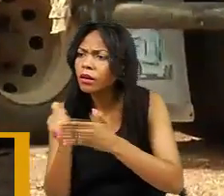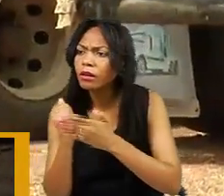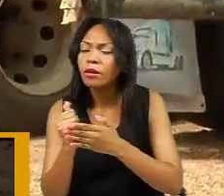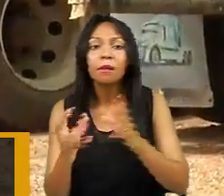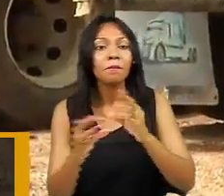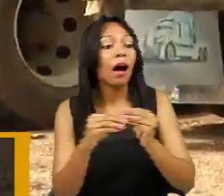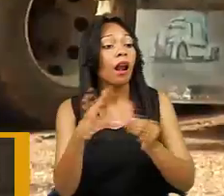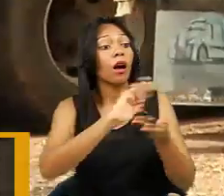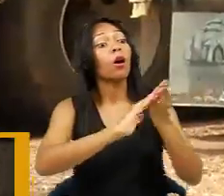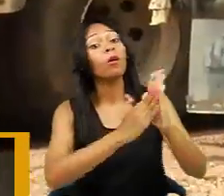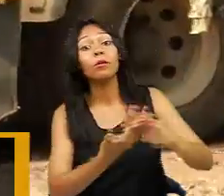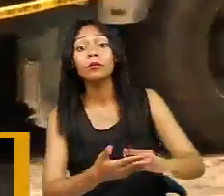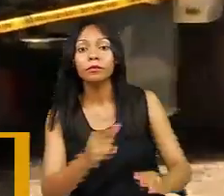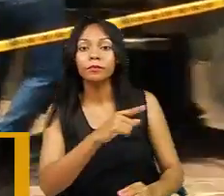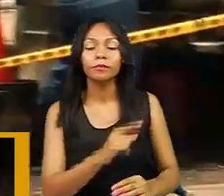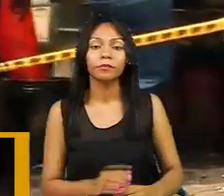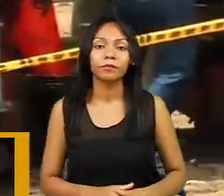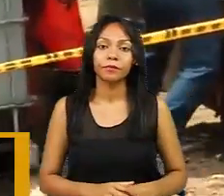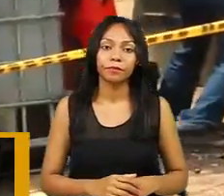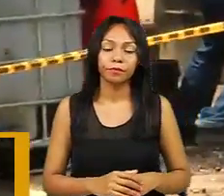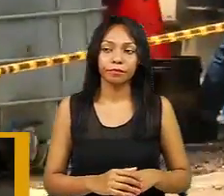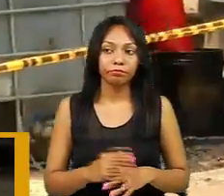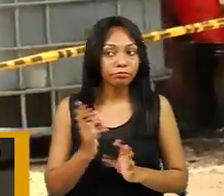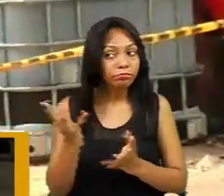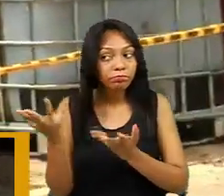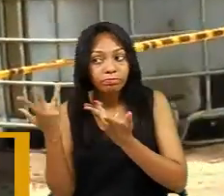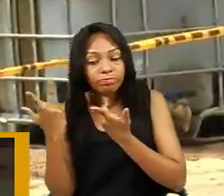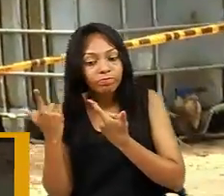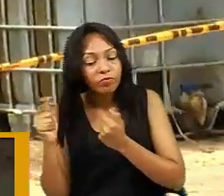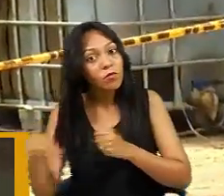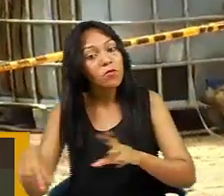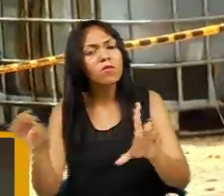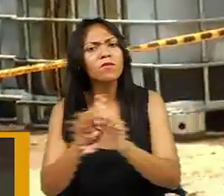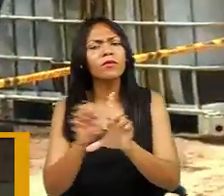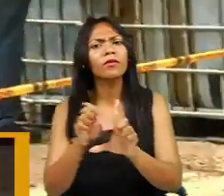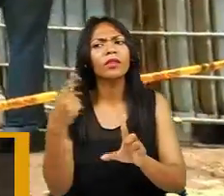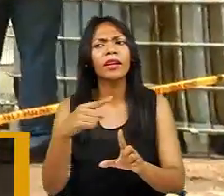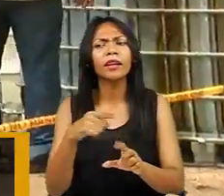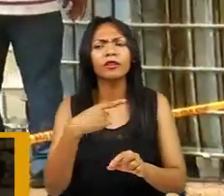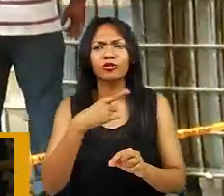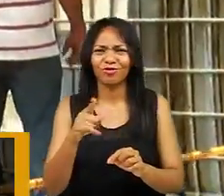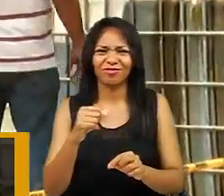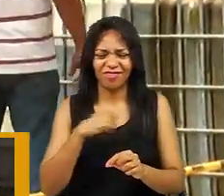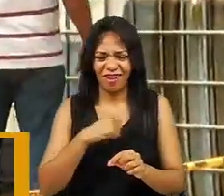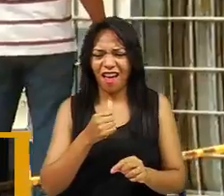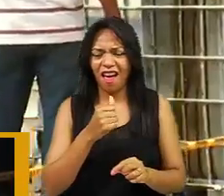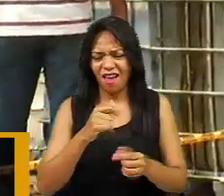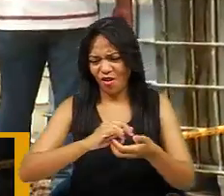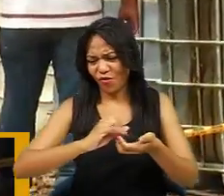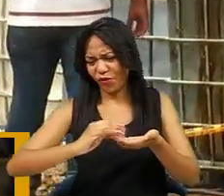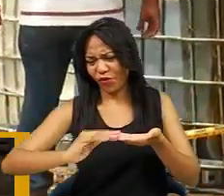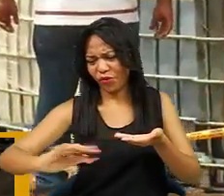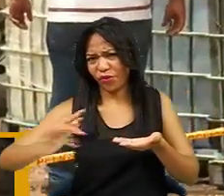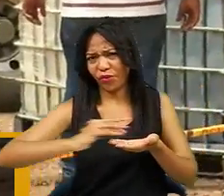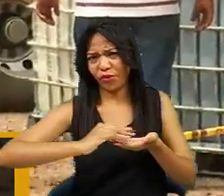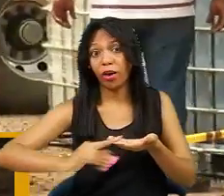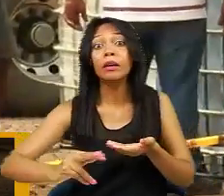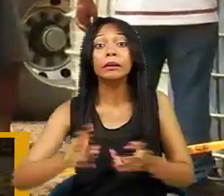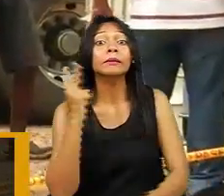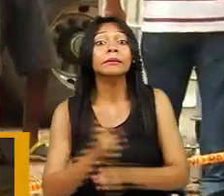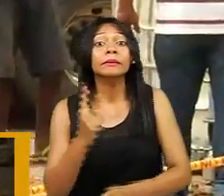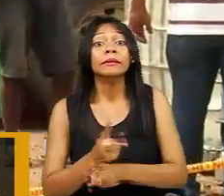misma comunidad. Según lo que ha conocido Enlace Noticias, se trata de un combustible de alta peligrosidad, por lo tanto la zona